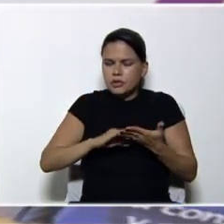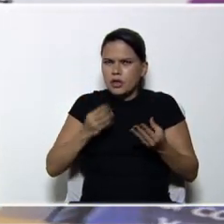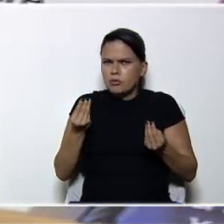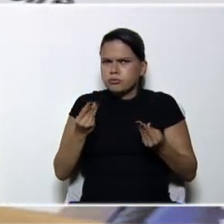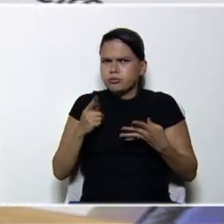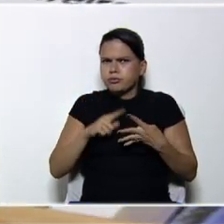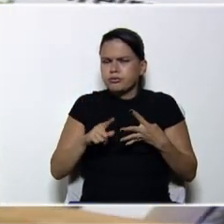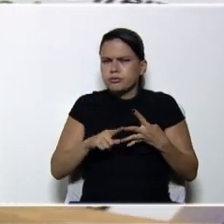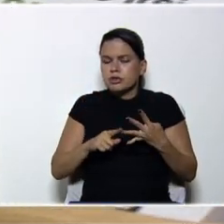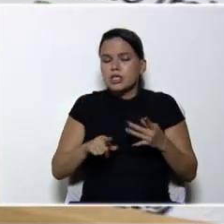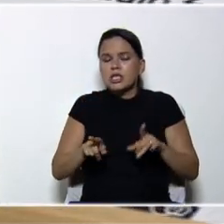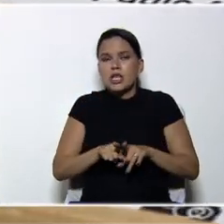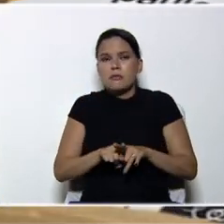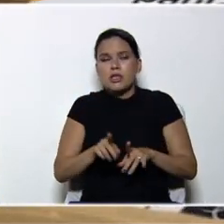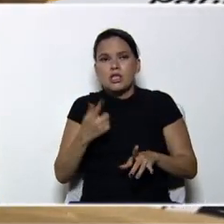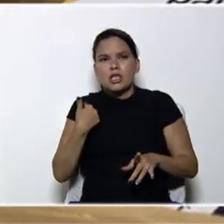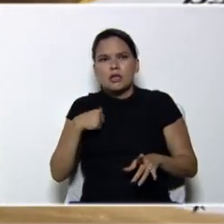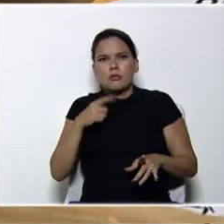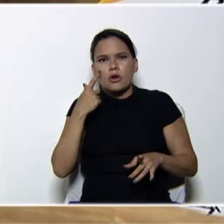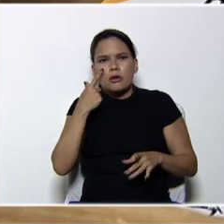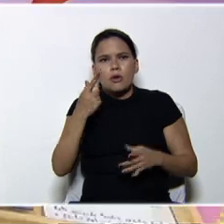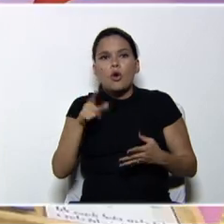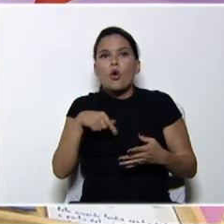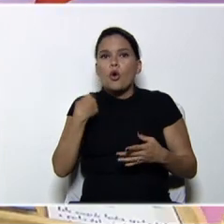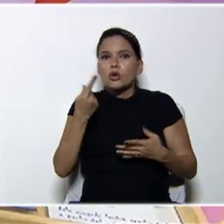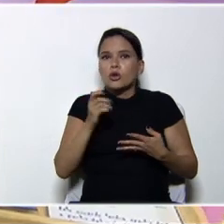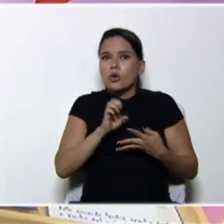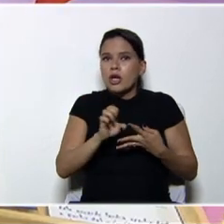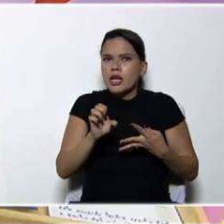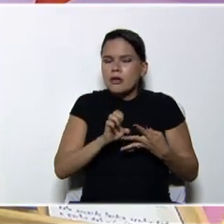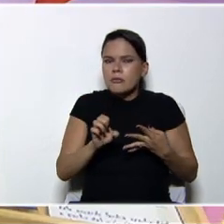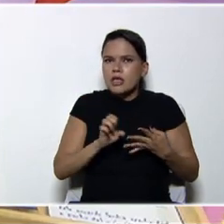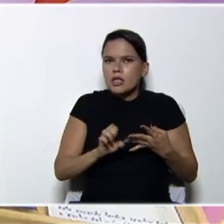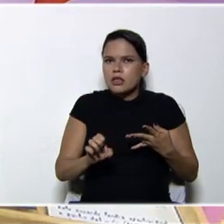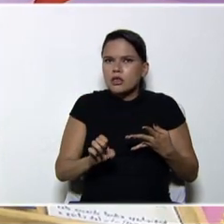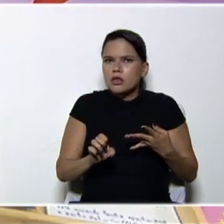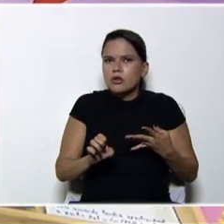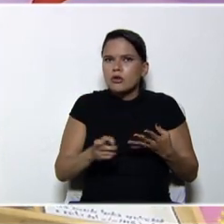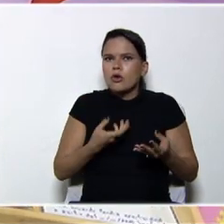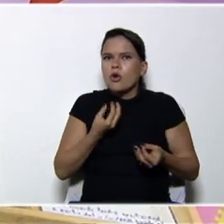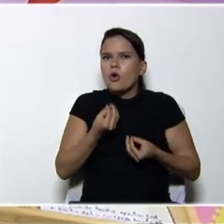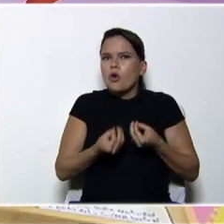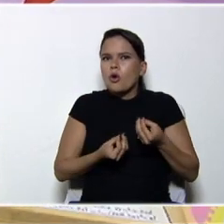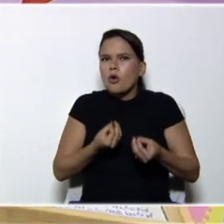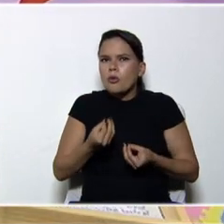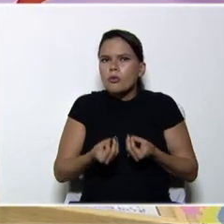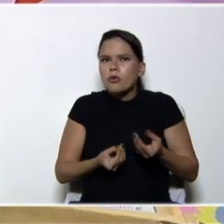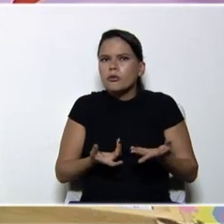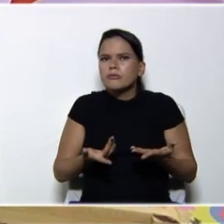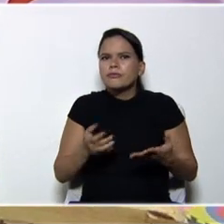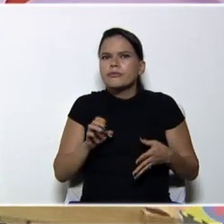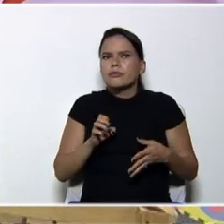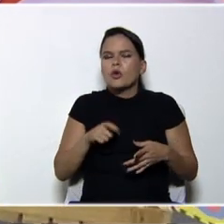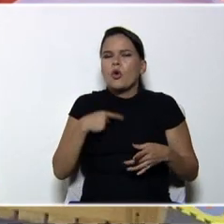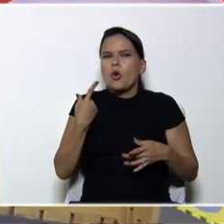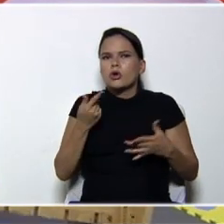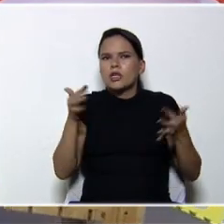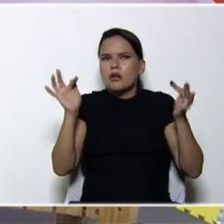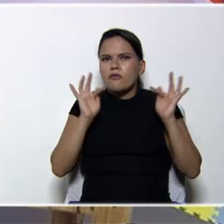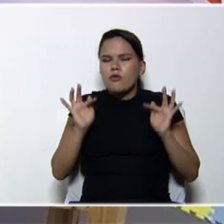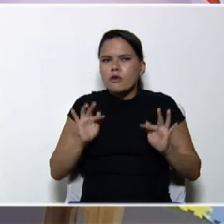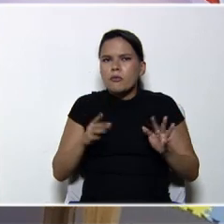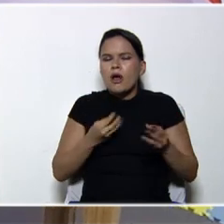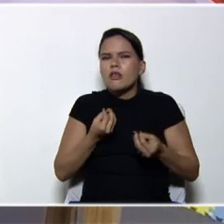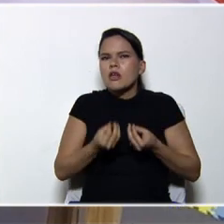cuenta otros elementos metodológicos como, que es por eso que me gusta esa pregunta, tenemos que buscar otra forma de